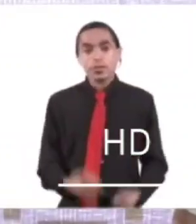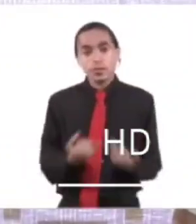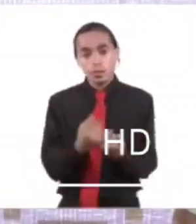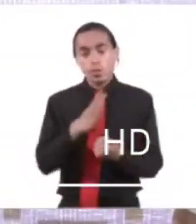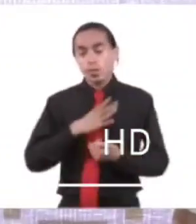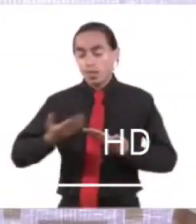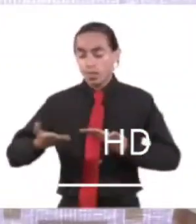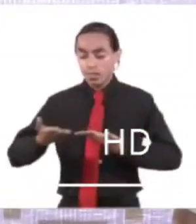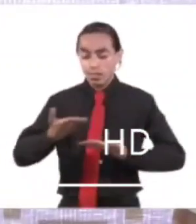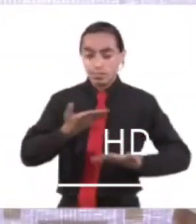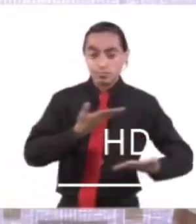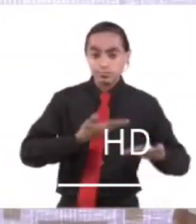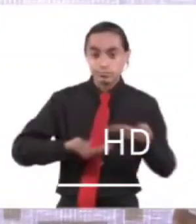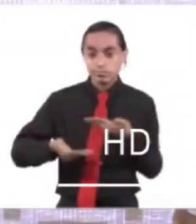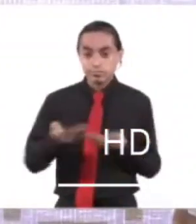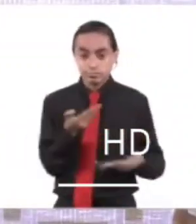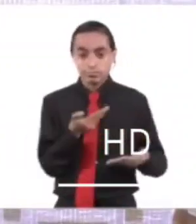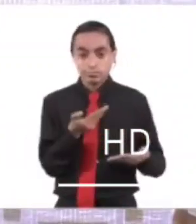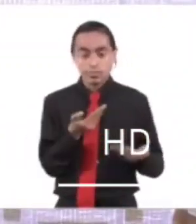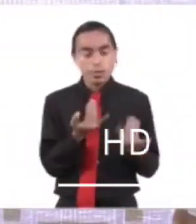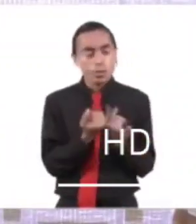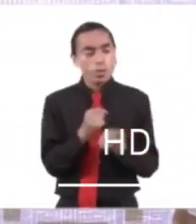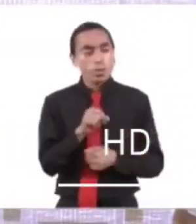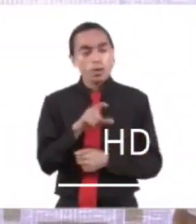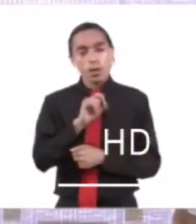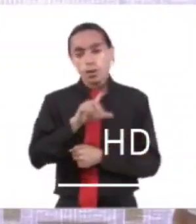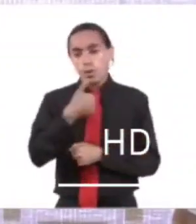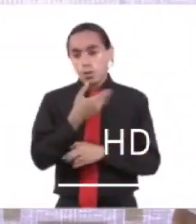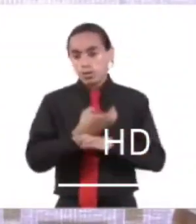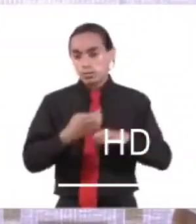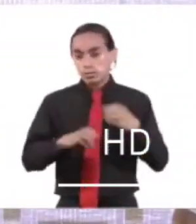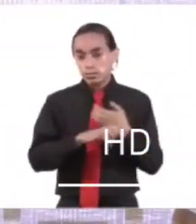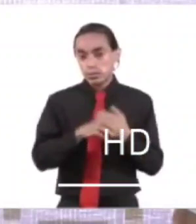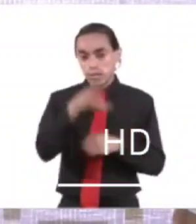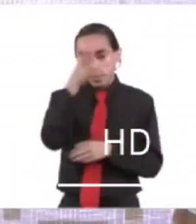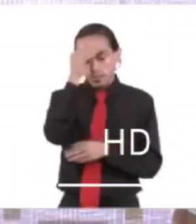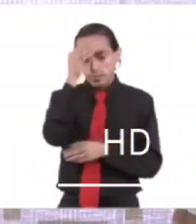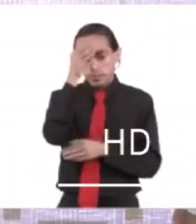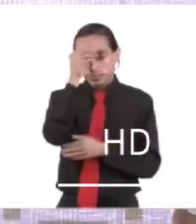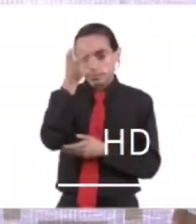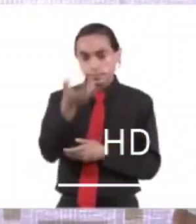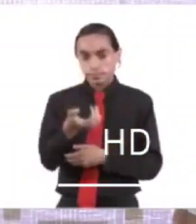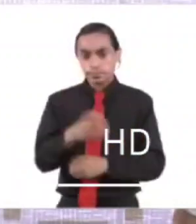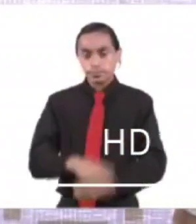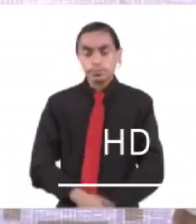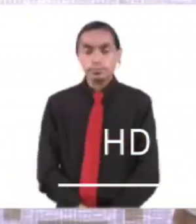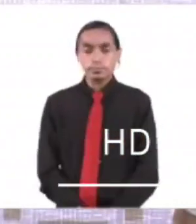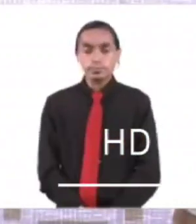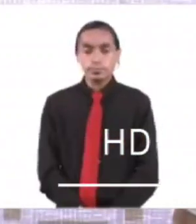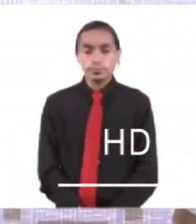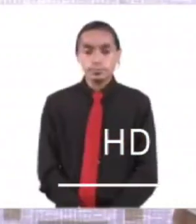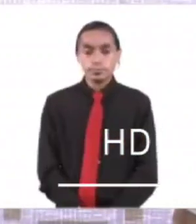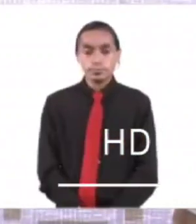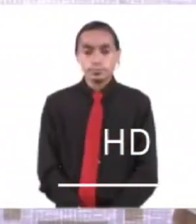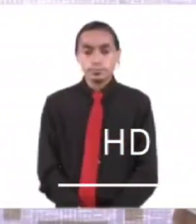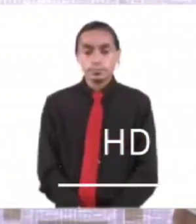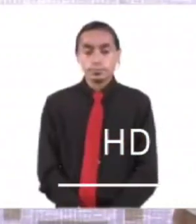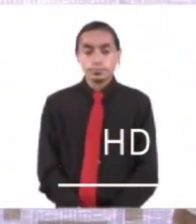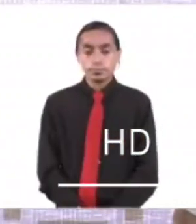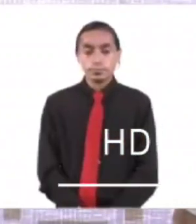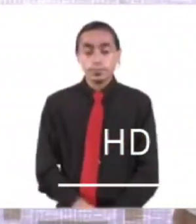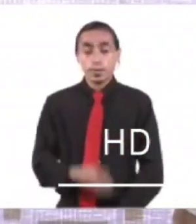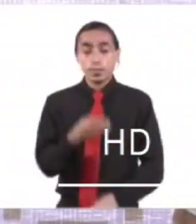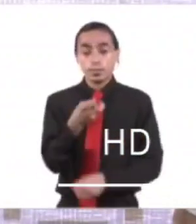tejido comunitario, se aprenden muchas otras cosas además de las que aprendemos en la escuela. Por